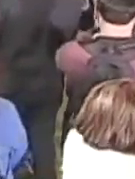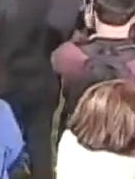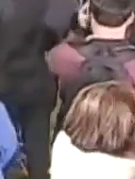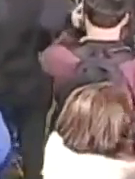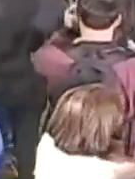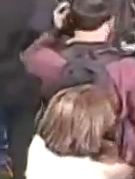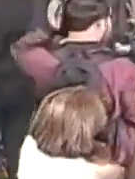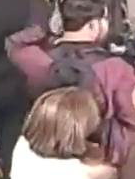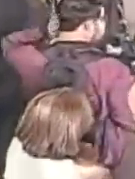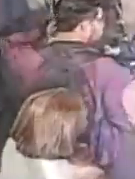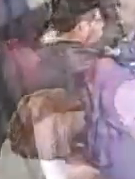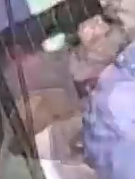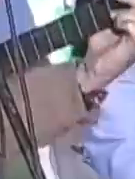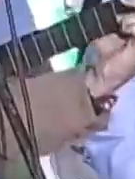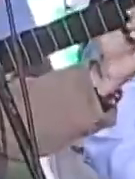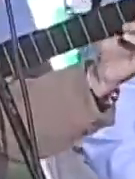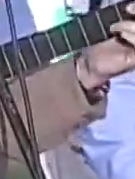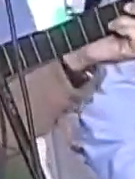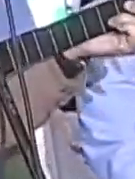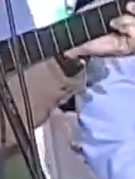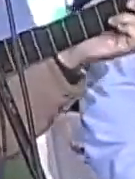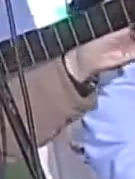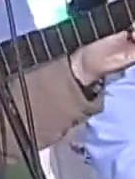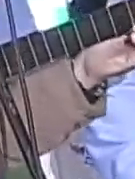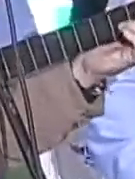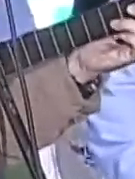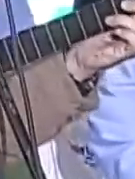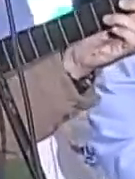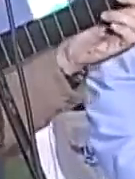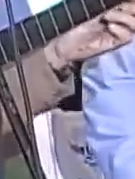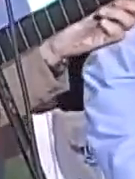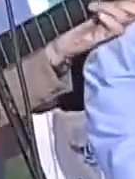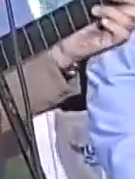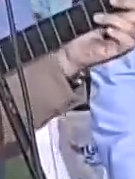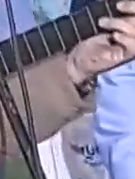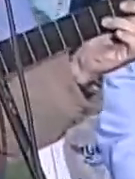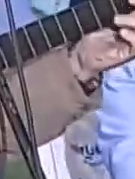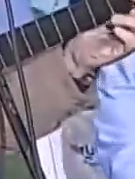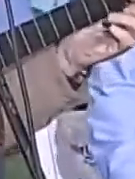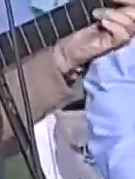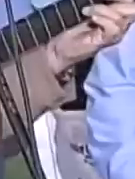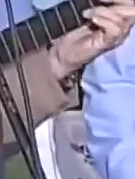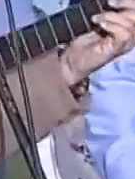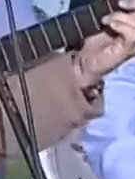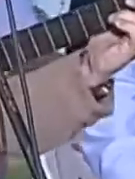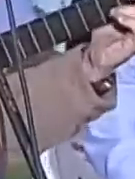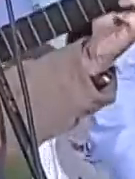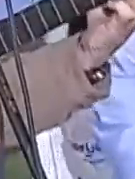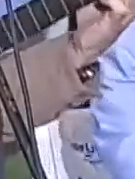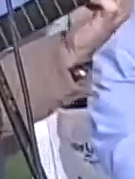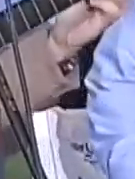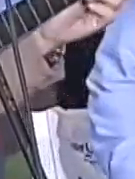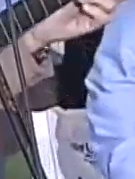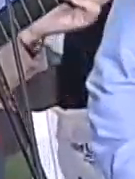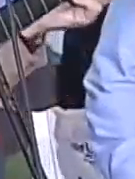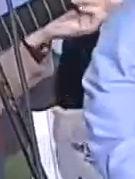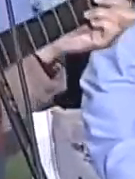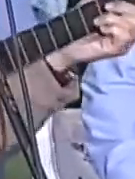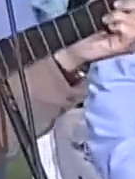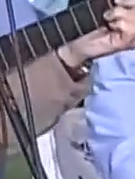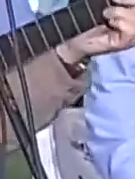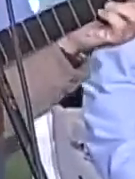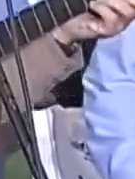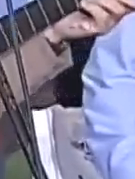las expectativas para un pueblo que estaba olvidado por parte de los gobiernos del bipartidismo de la Cuarta República, donde se le da vida a